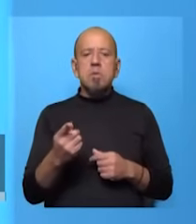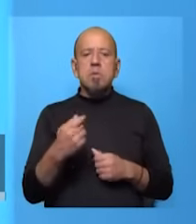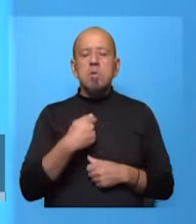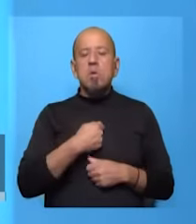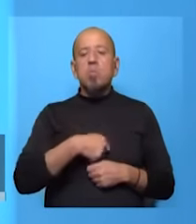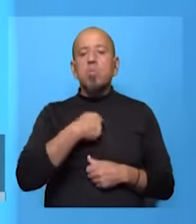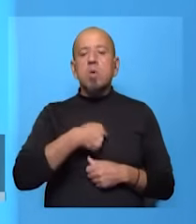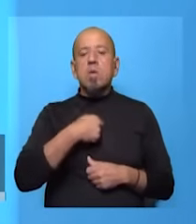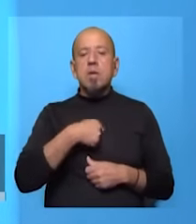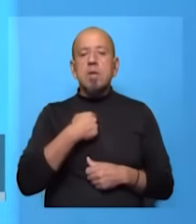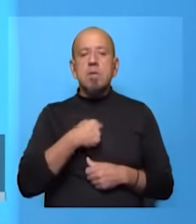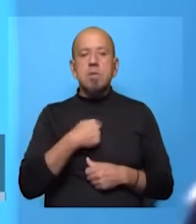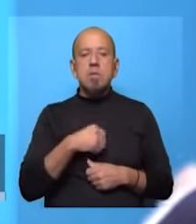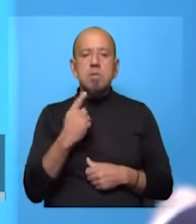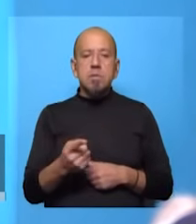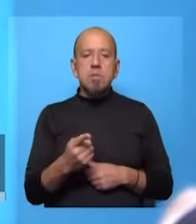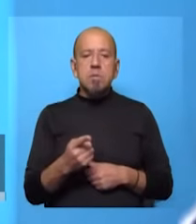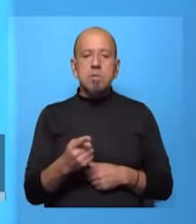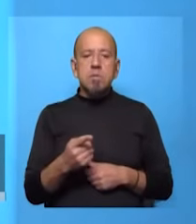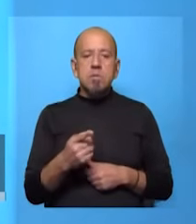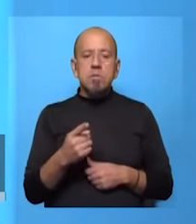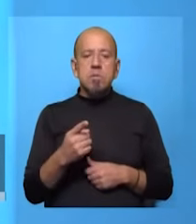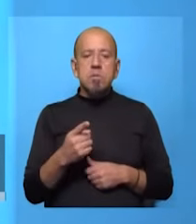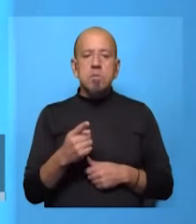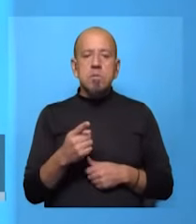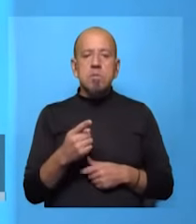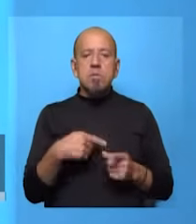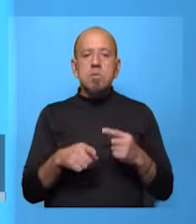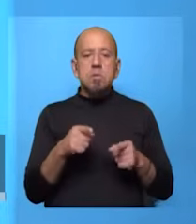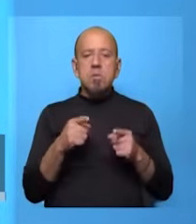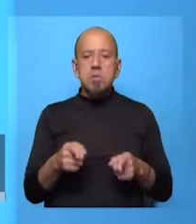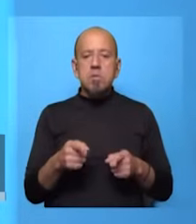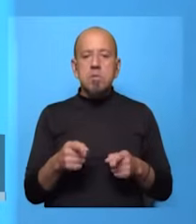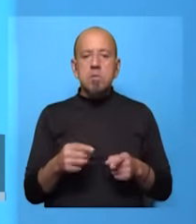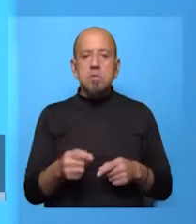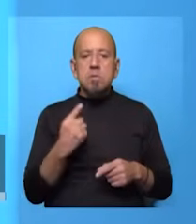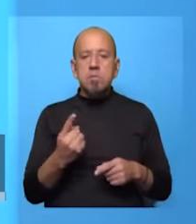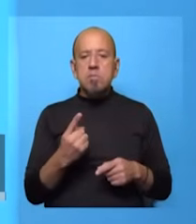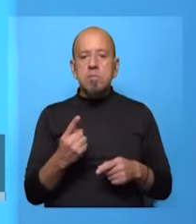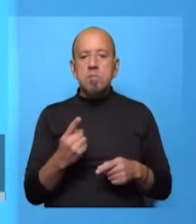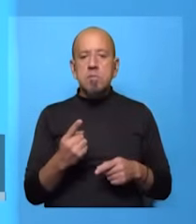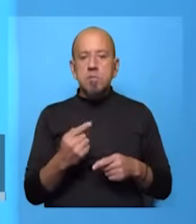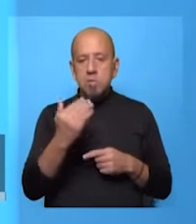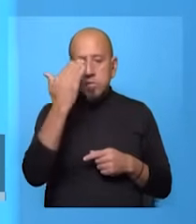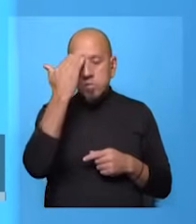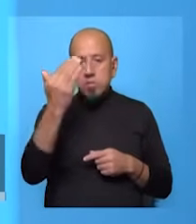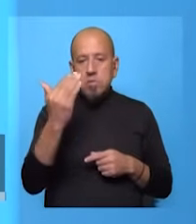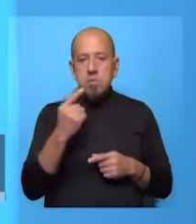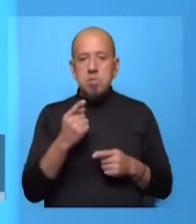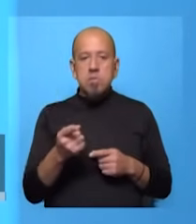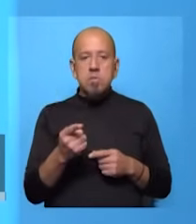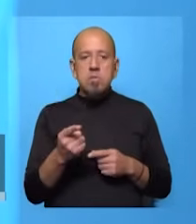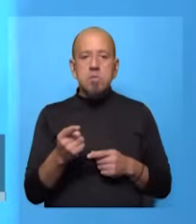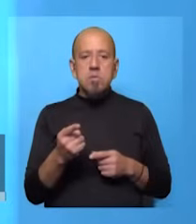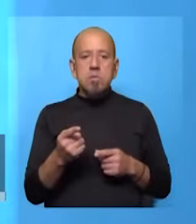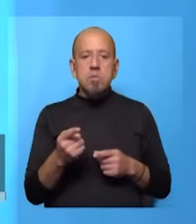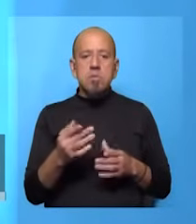de de su cautiverio ahí fue el primer acto del frente amplio que yo siempre lo guardo con